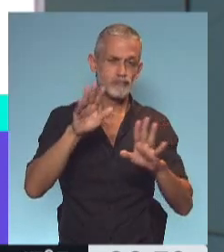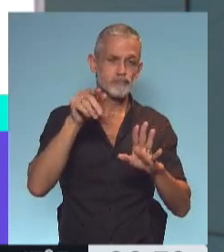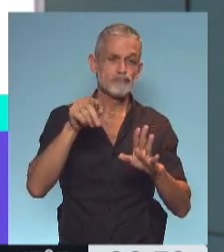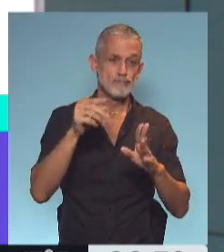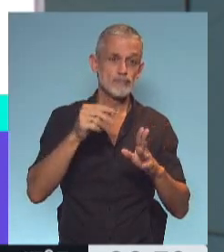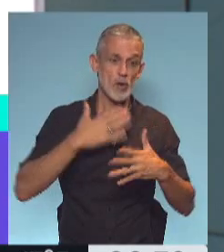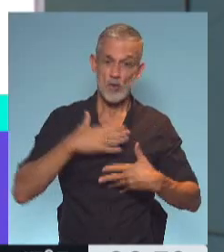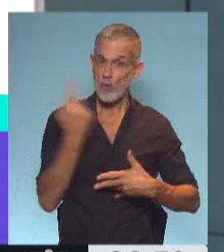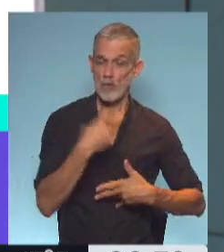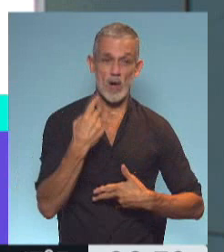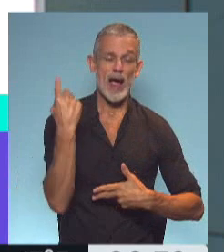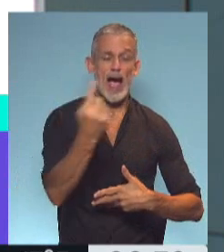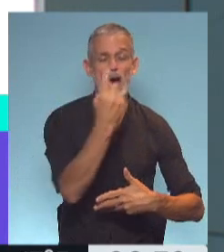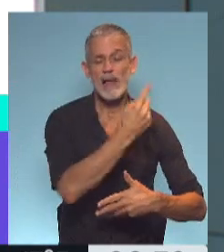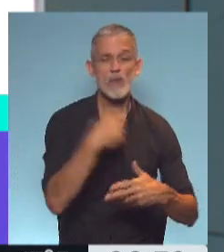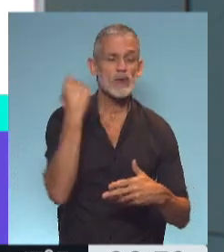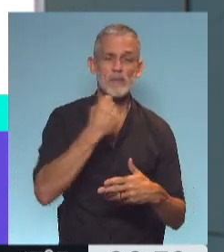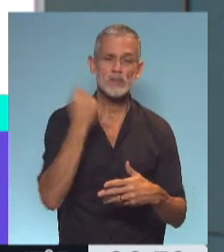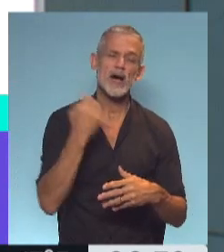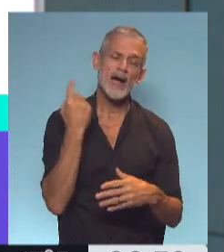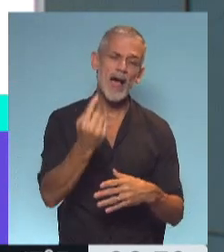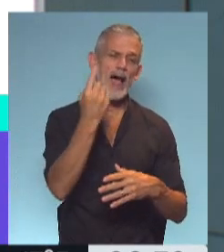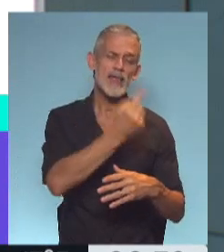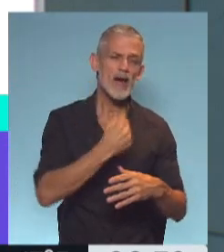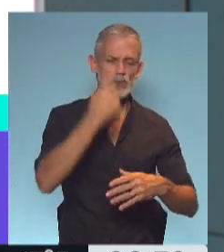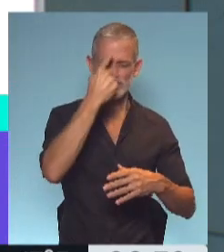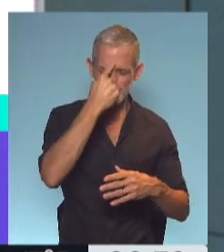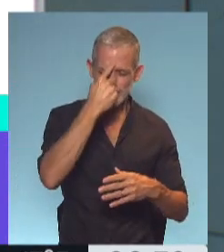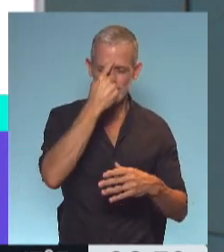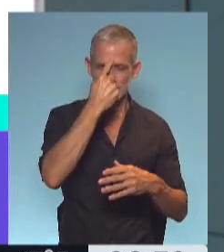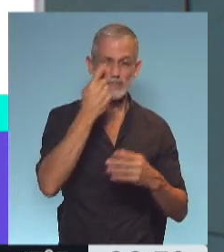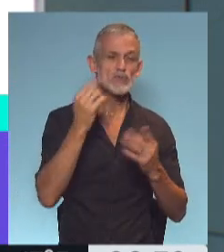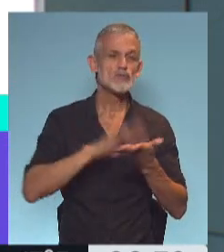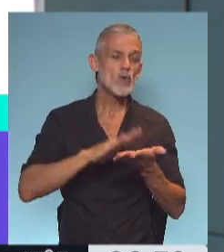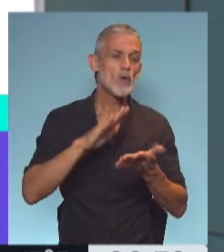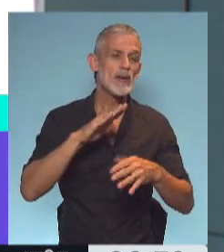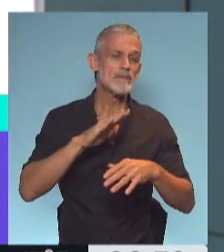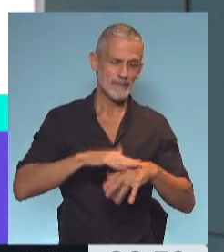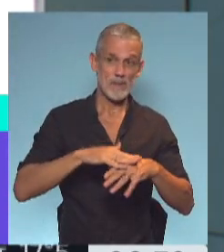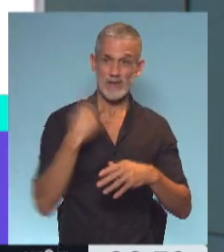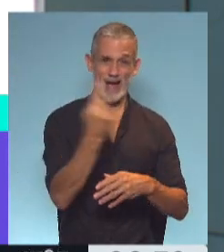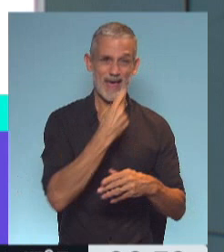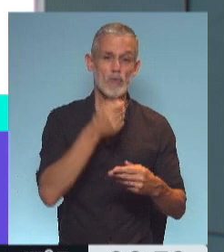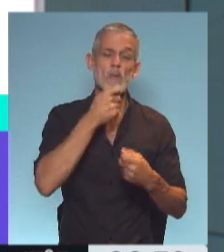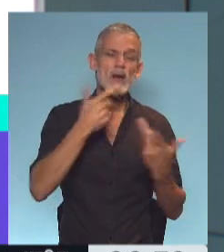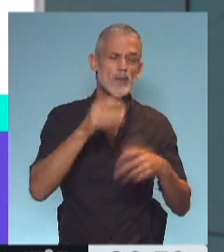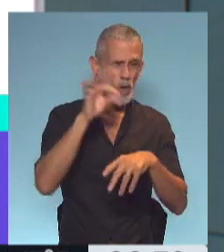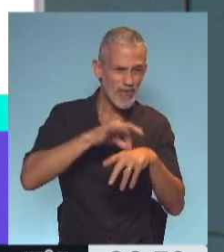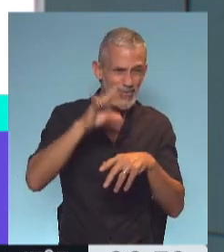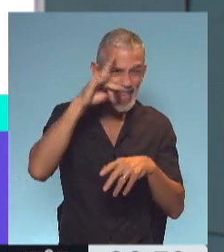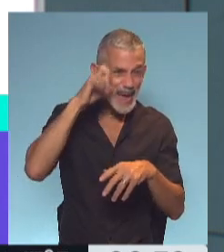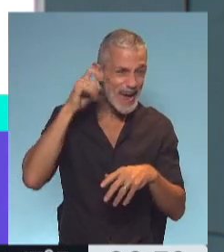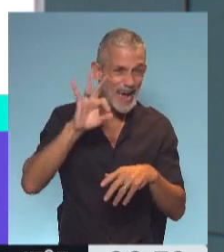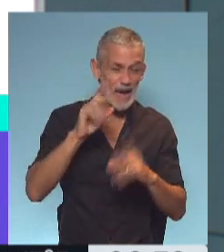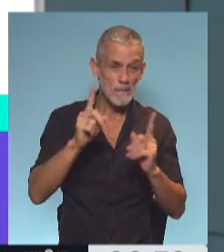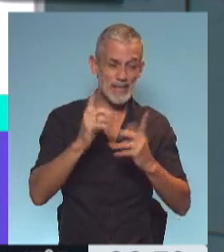el tiempo sigo enfatizando la importancia de tener conciencia de nuestra responsabilidad, como en el tema de dengue. Cuando en dengue yo